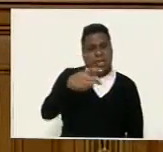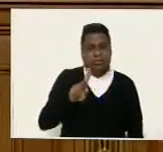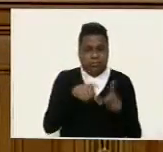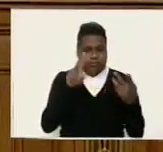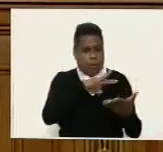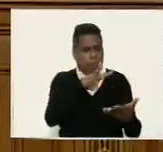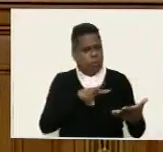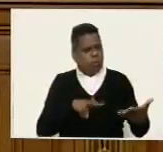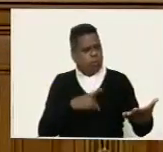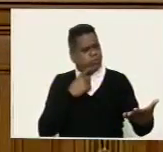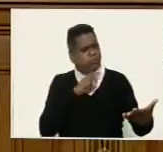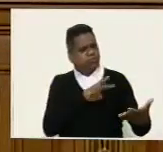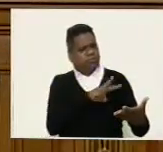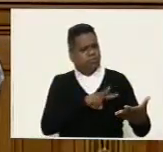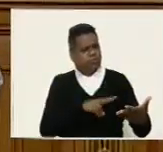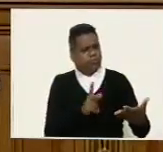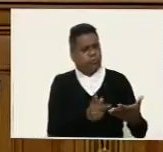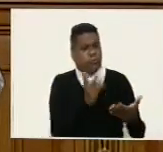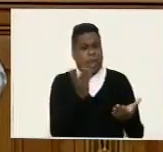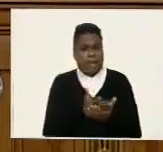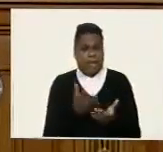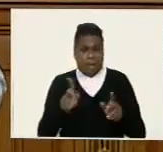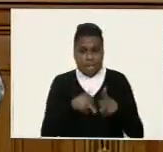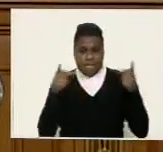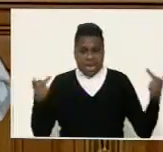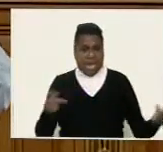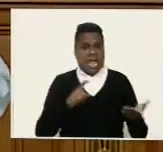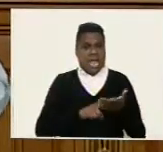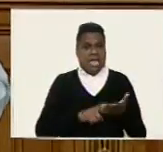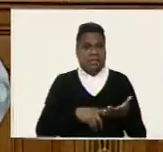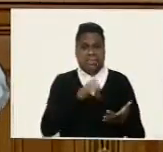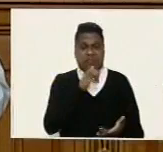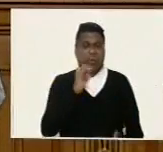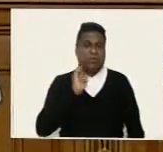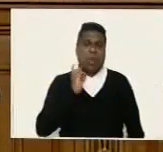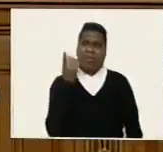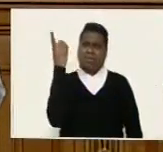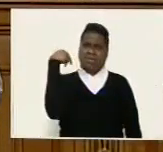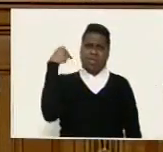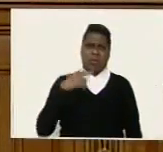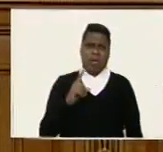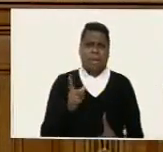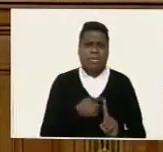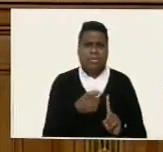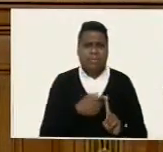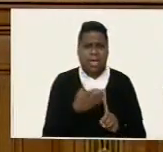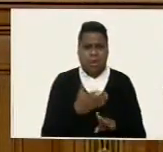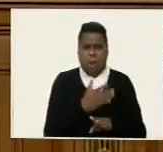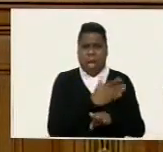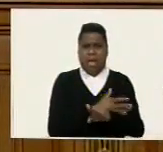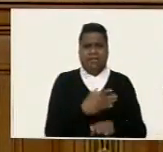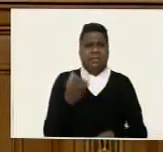Así que el Táchira leía el Correo del Orinoco primero que en Caracas, que en cualquier parte de Venezuela.